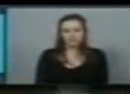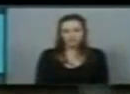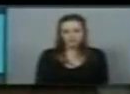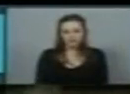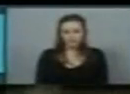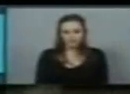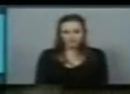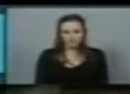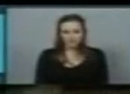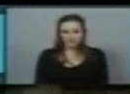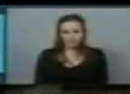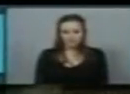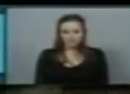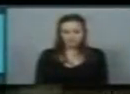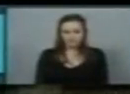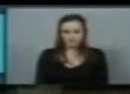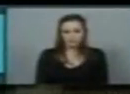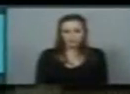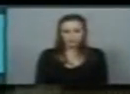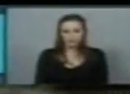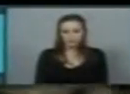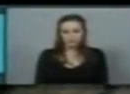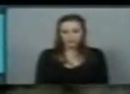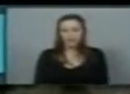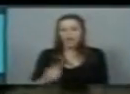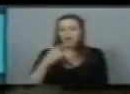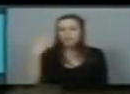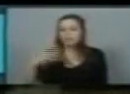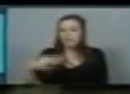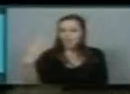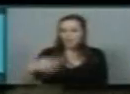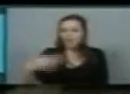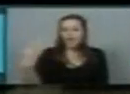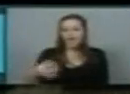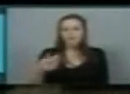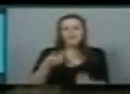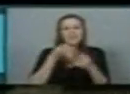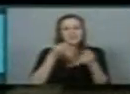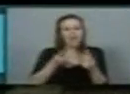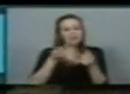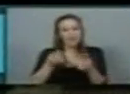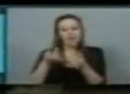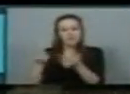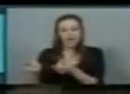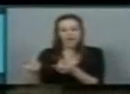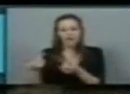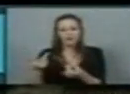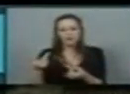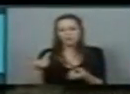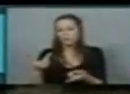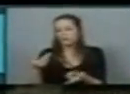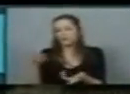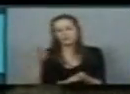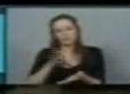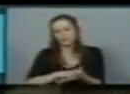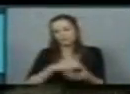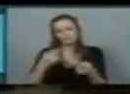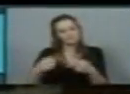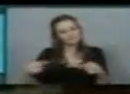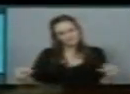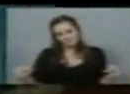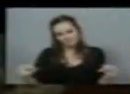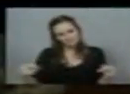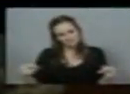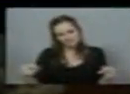Están en representación del fiduciario, tienen que administrar los bienes de los fiduciantes. Lo